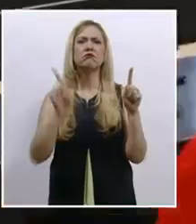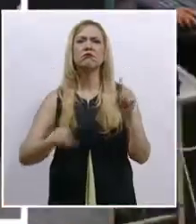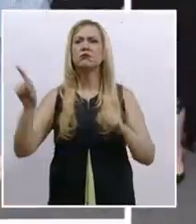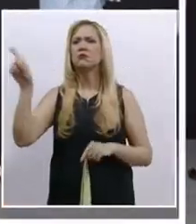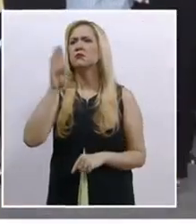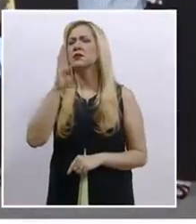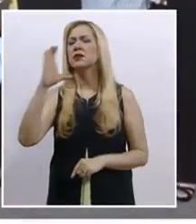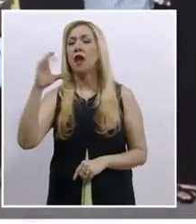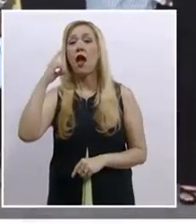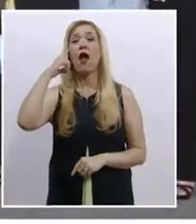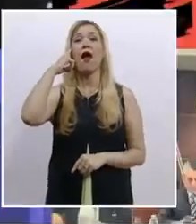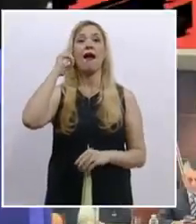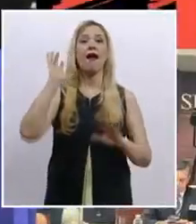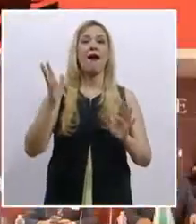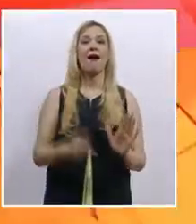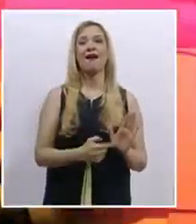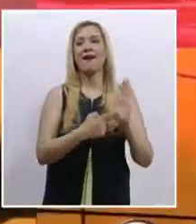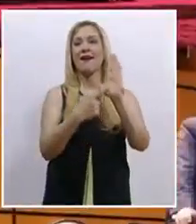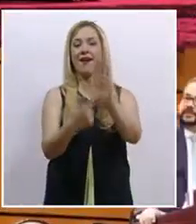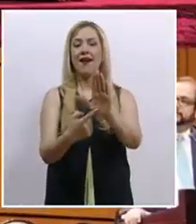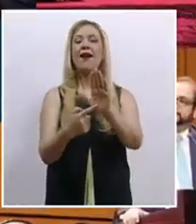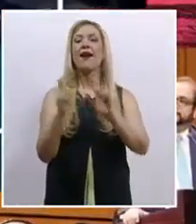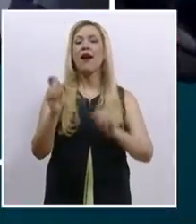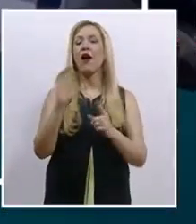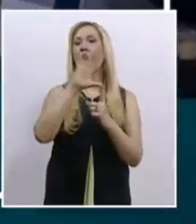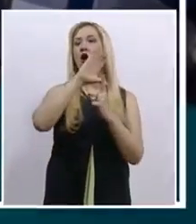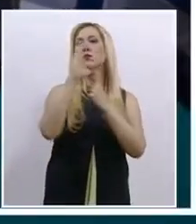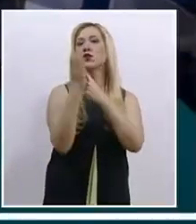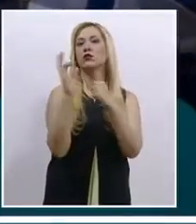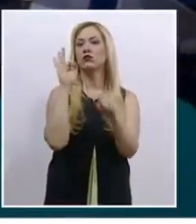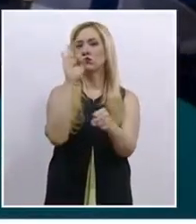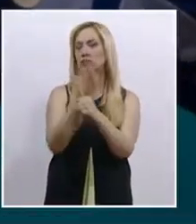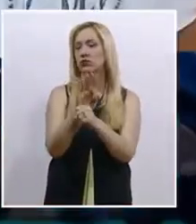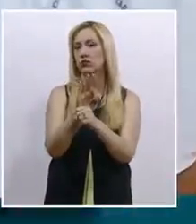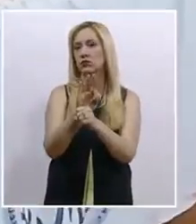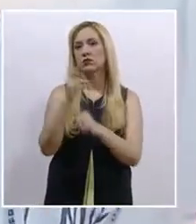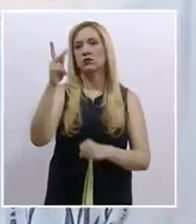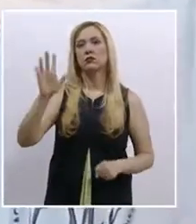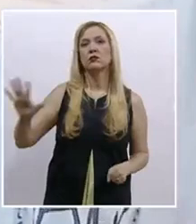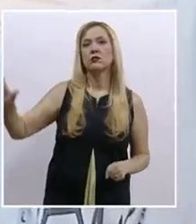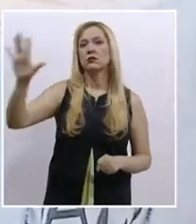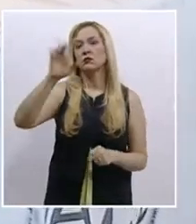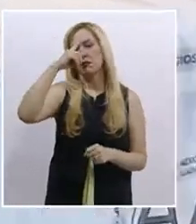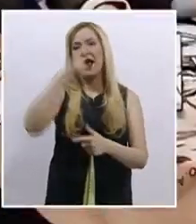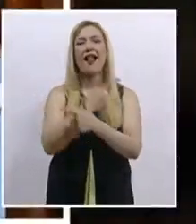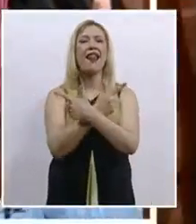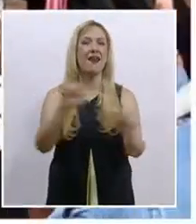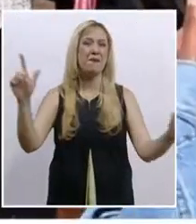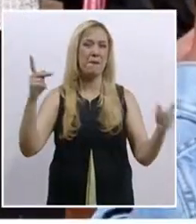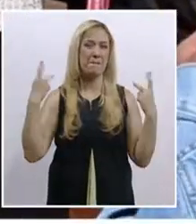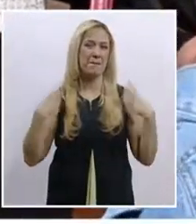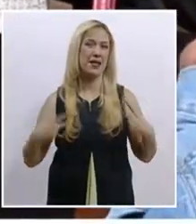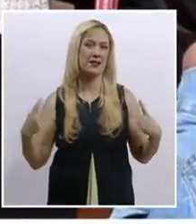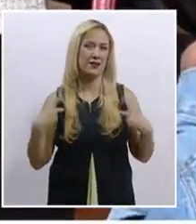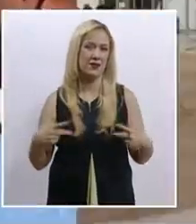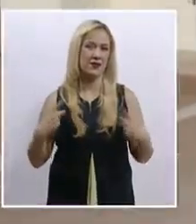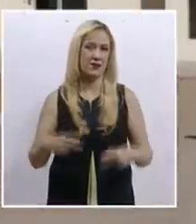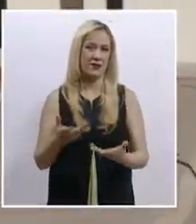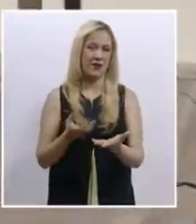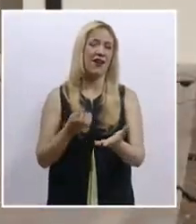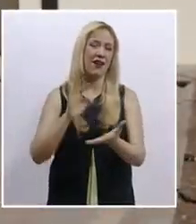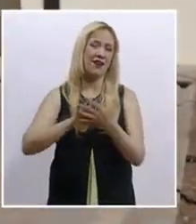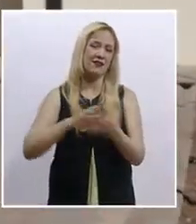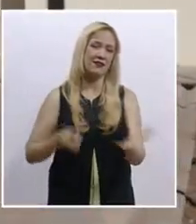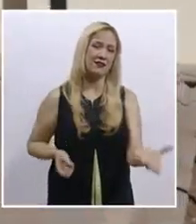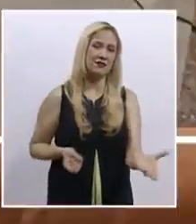California participó en la instalación de la Comisión de Amnistía del Estado, que recibirá y turnará a jueces las solicitudes de